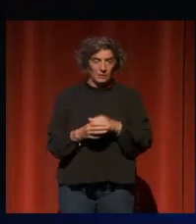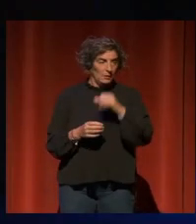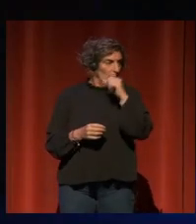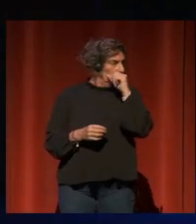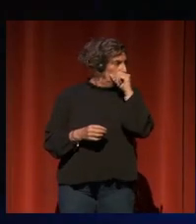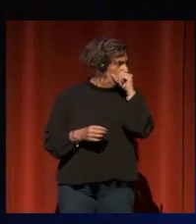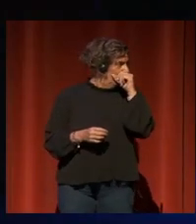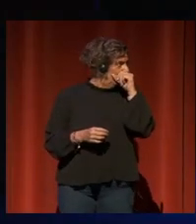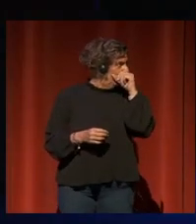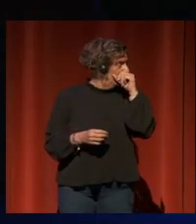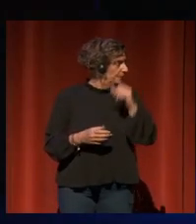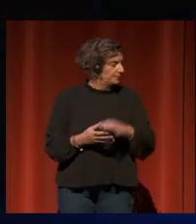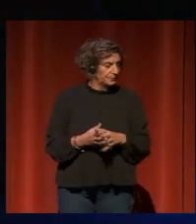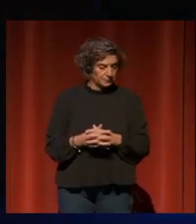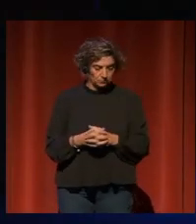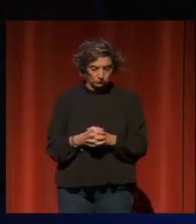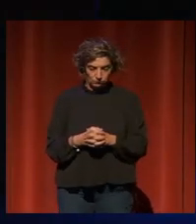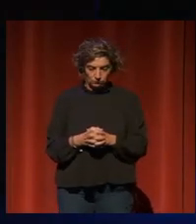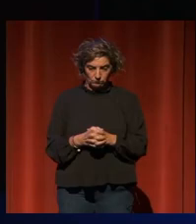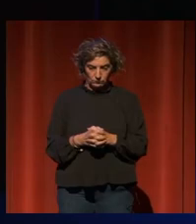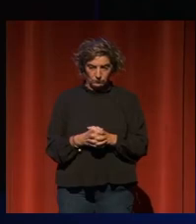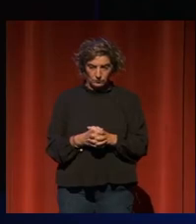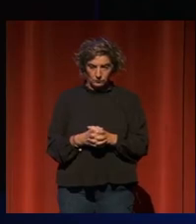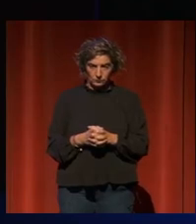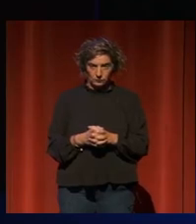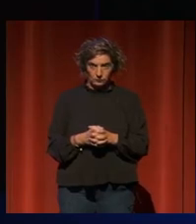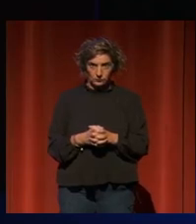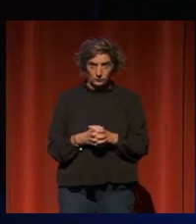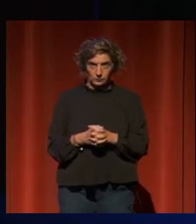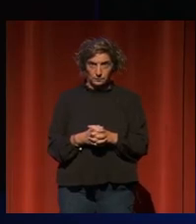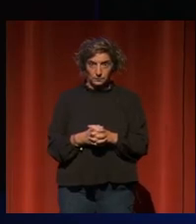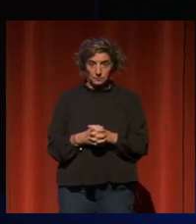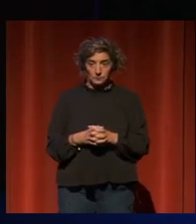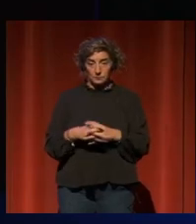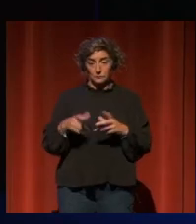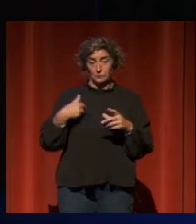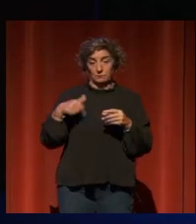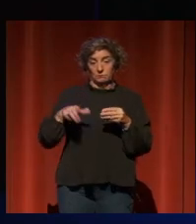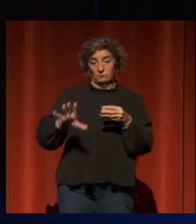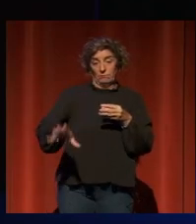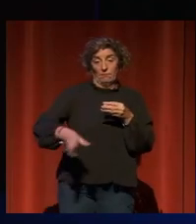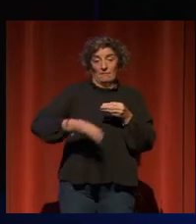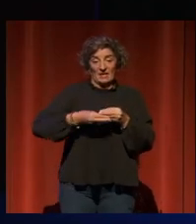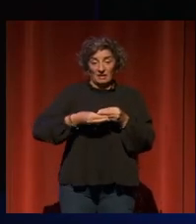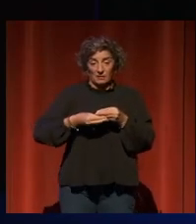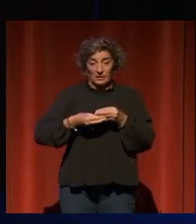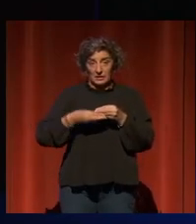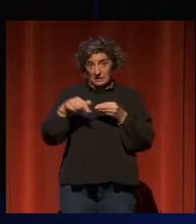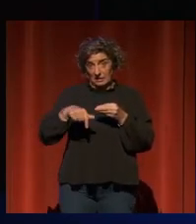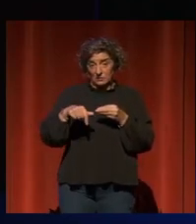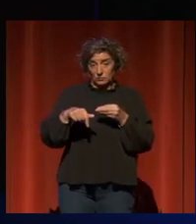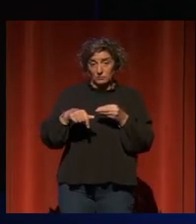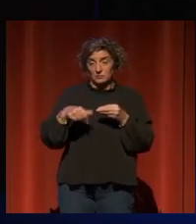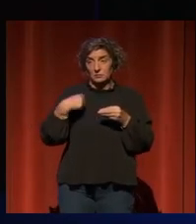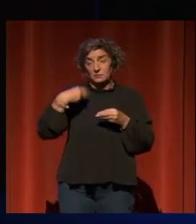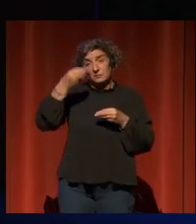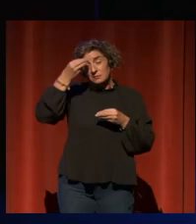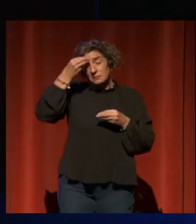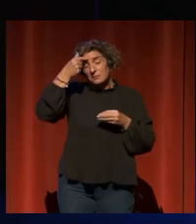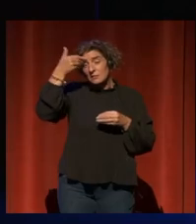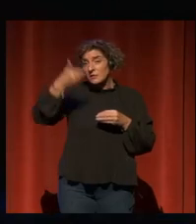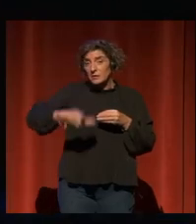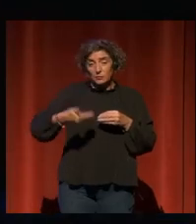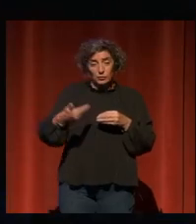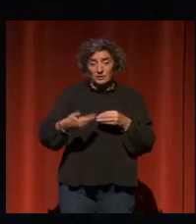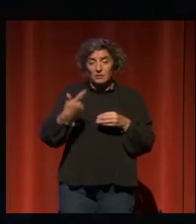continuidad eh Para Añadir a esto creo que es importante tener un lugar